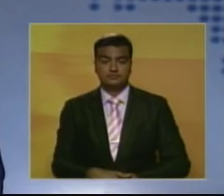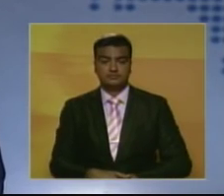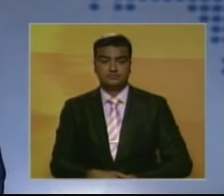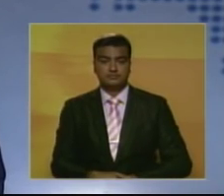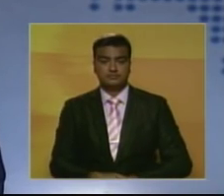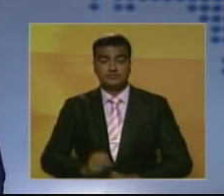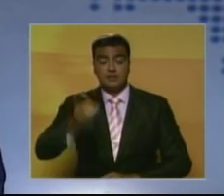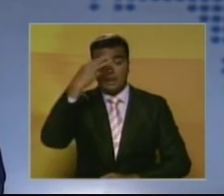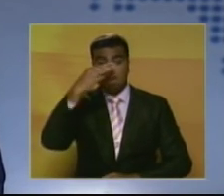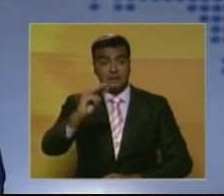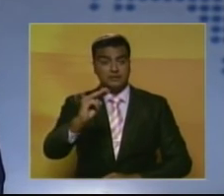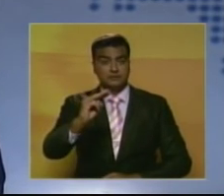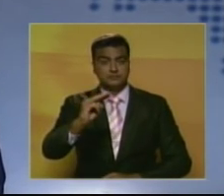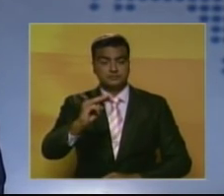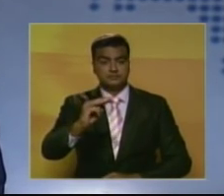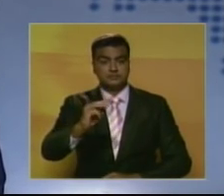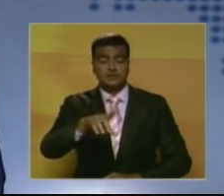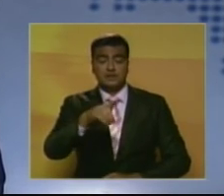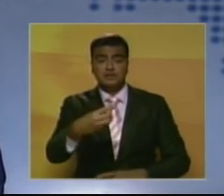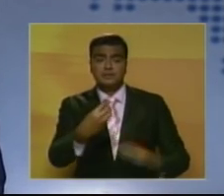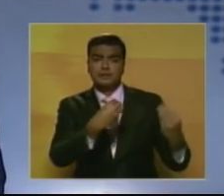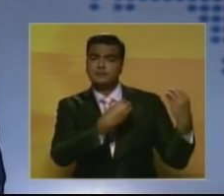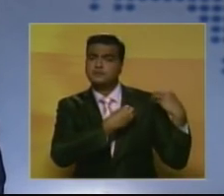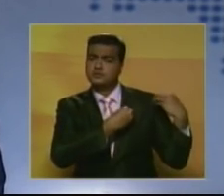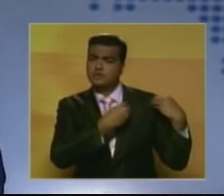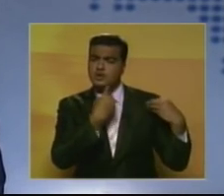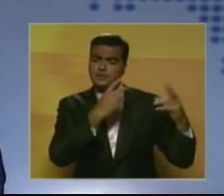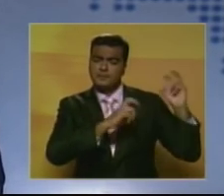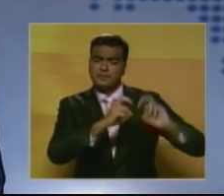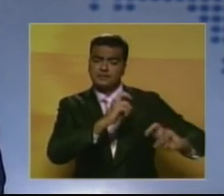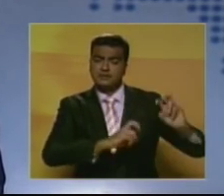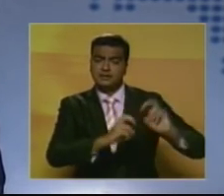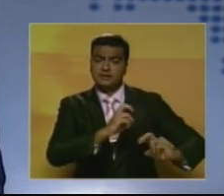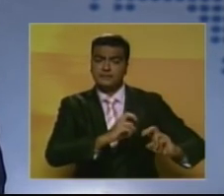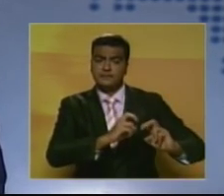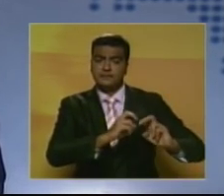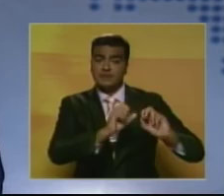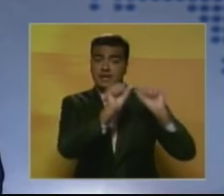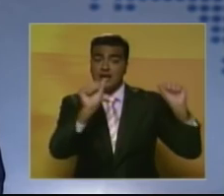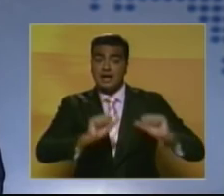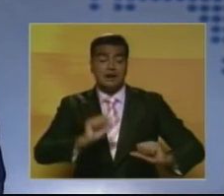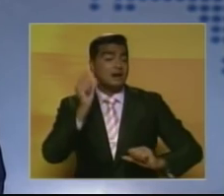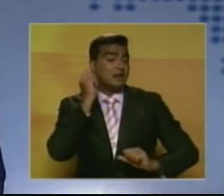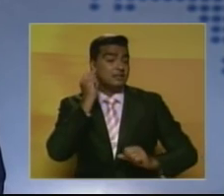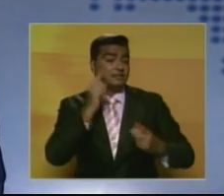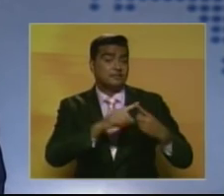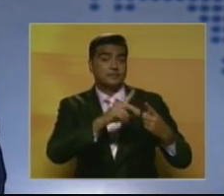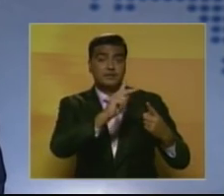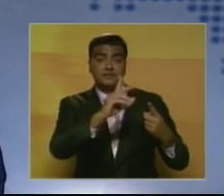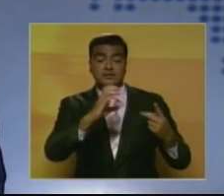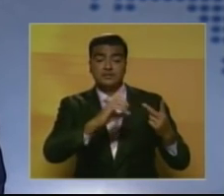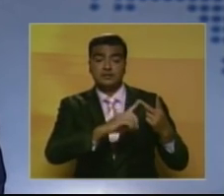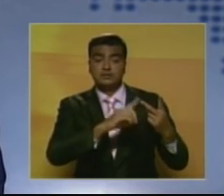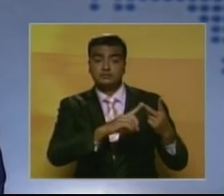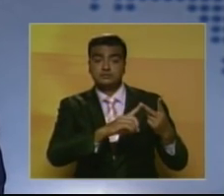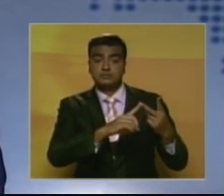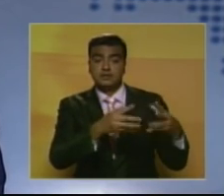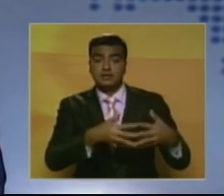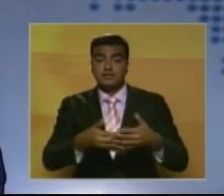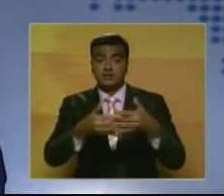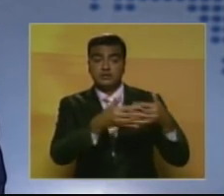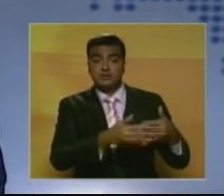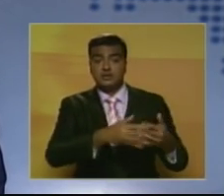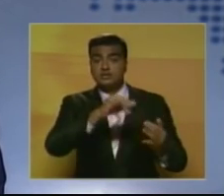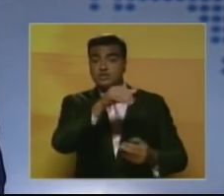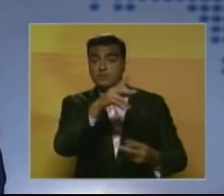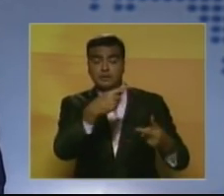En México, la Procuraduría General de la República investiga a la actriz mexicana Kay del Castillo y al actor y director estadounidense Sean